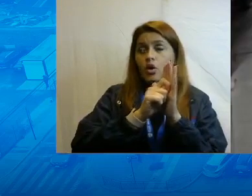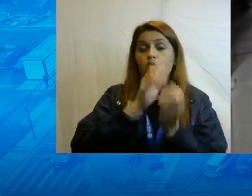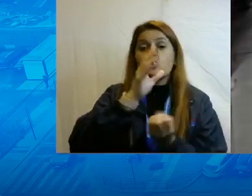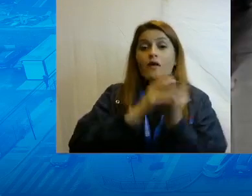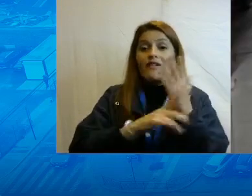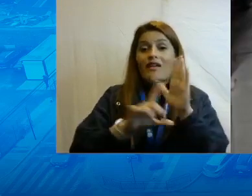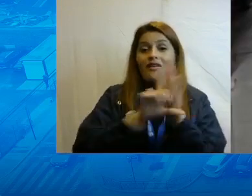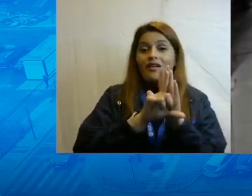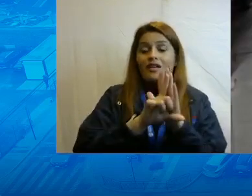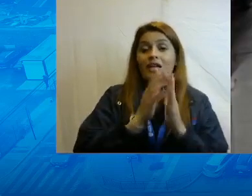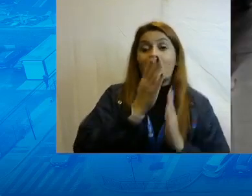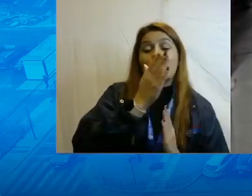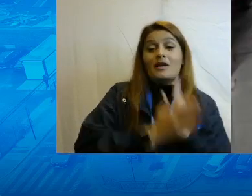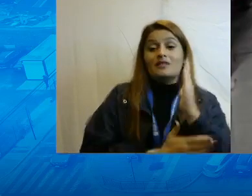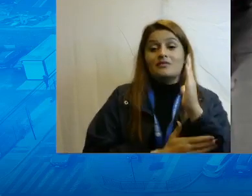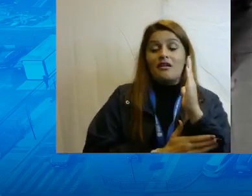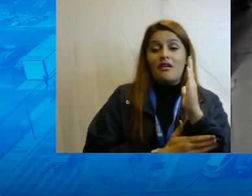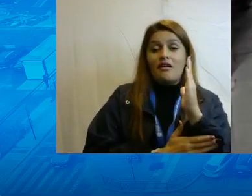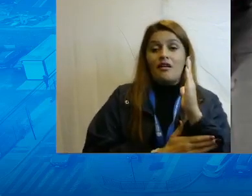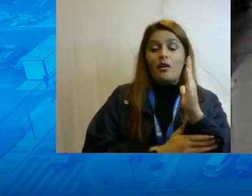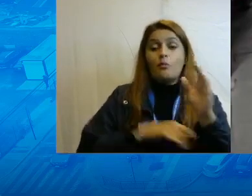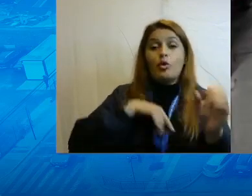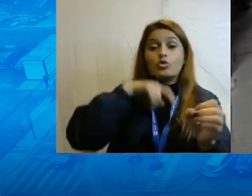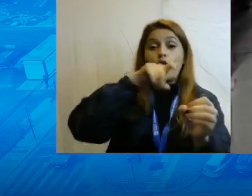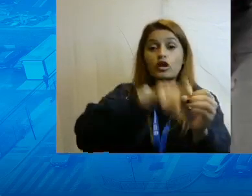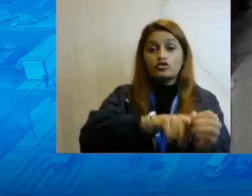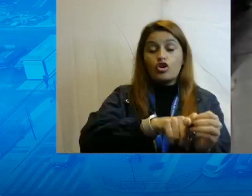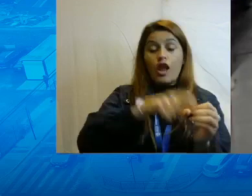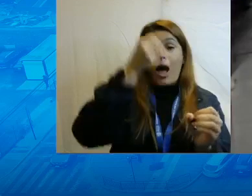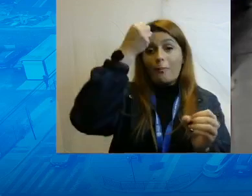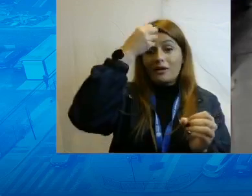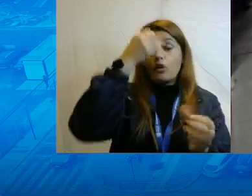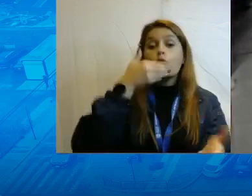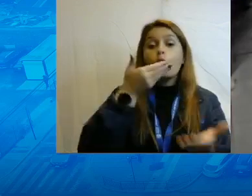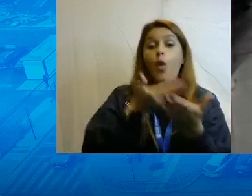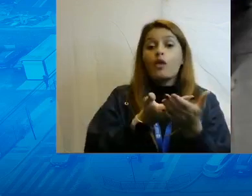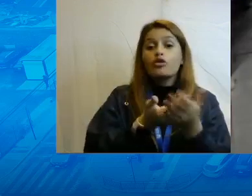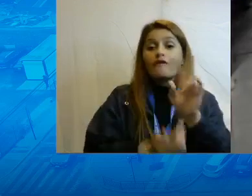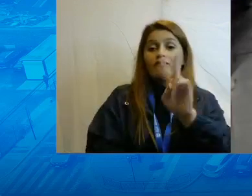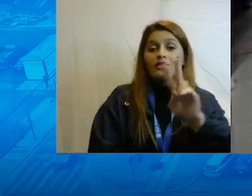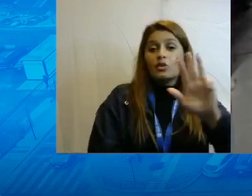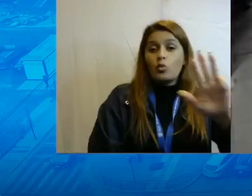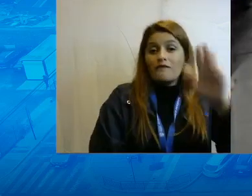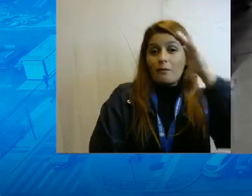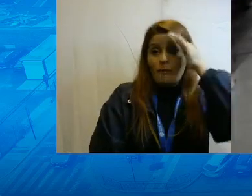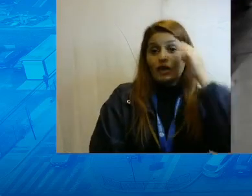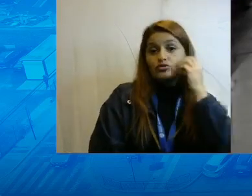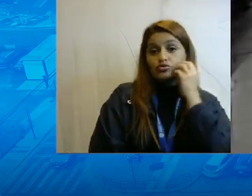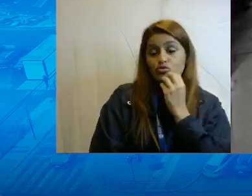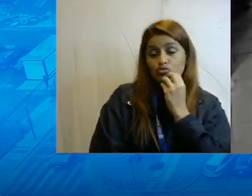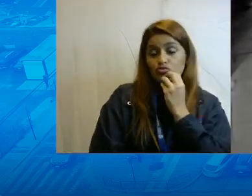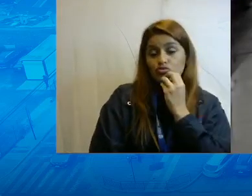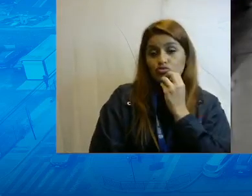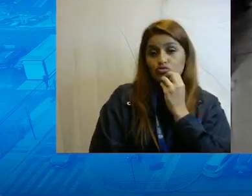reglamentos. El inicio de postulación y capacitaciones sería del 29 de mayo.